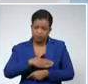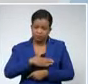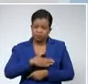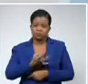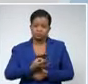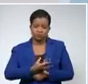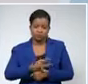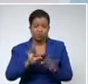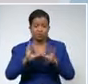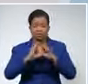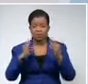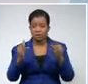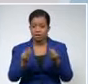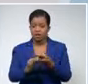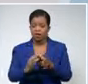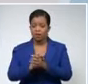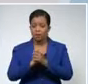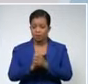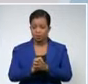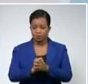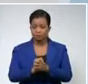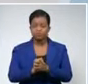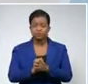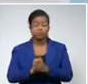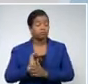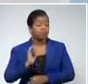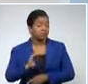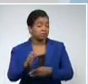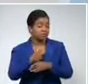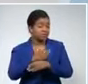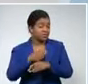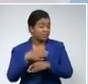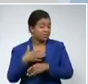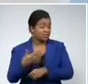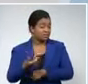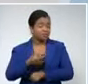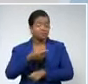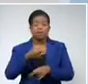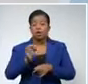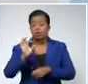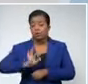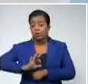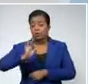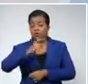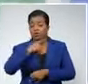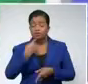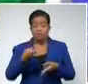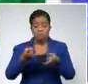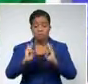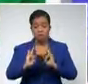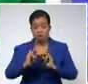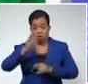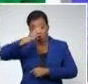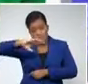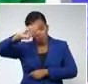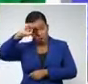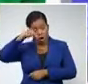amistades, y esto hace que la letalidad de Cuba en el día de hoy sea de un